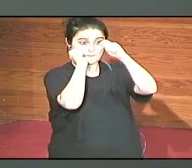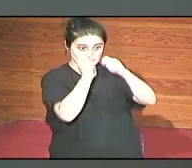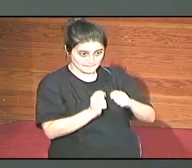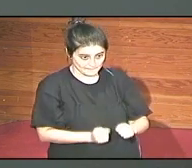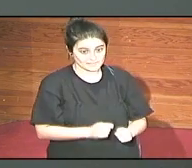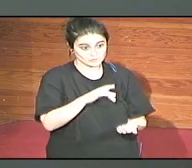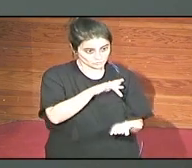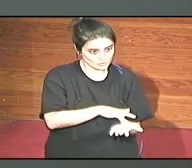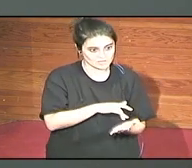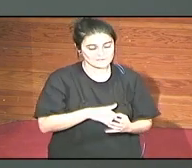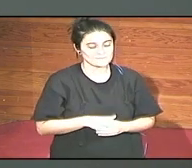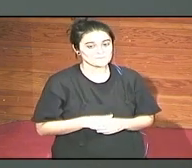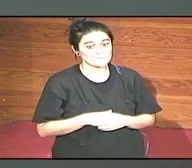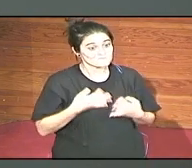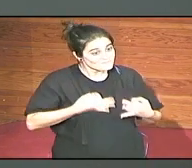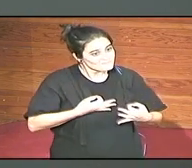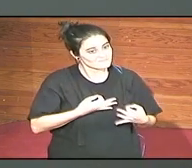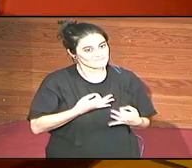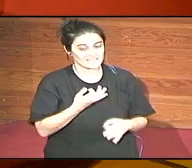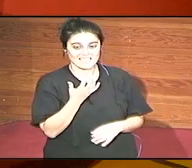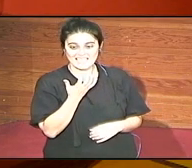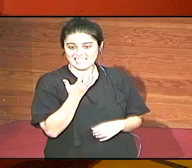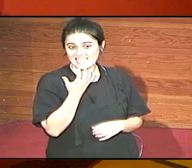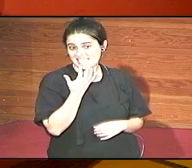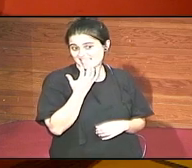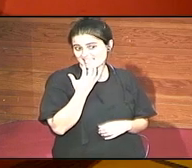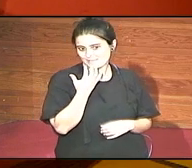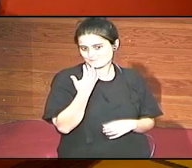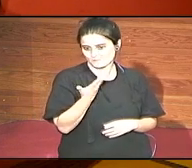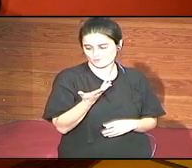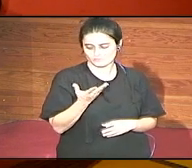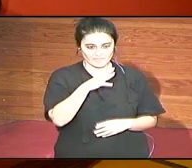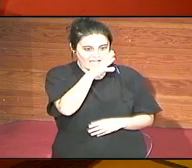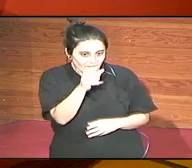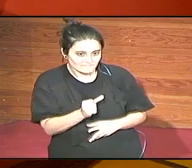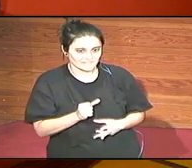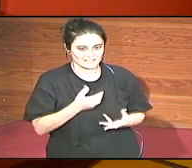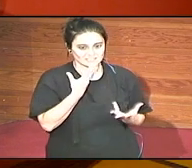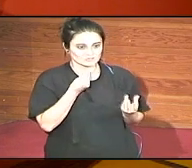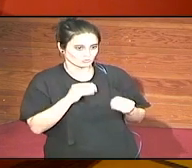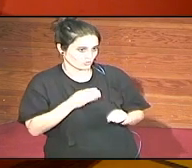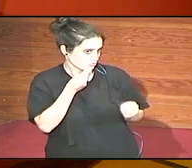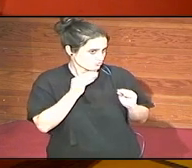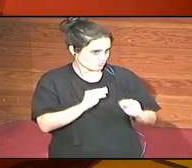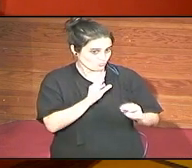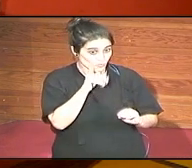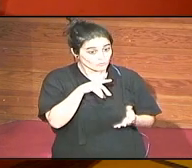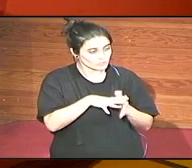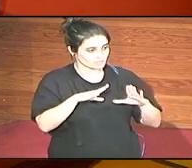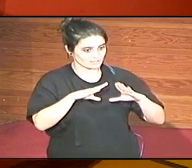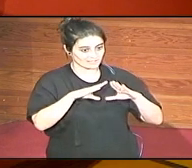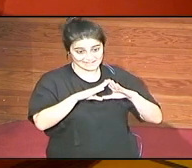un es un ejemplo de la historia que tiene el continente africano en este caso es unas zonas e iglesias